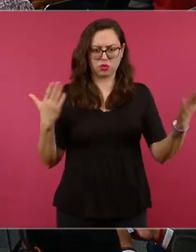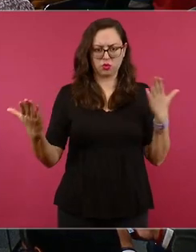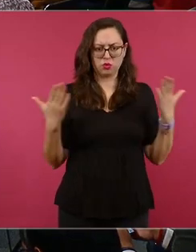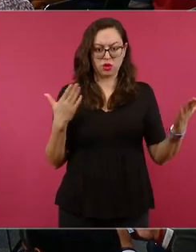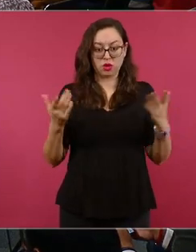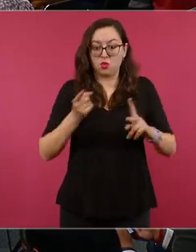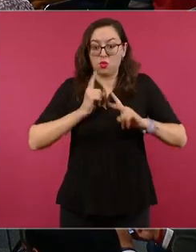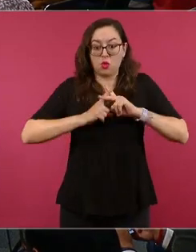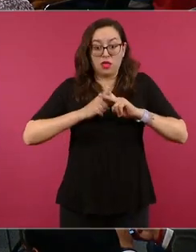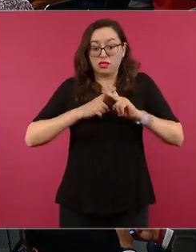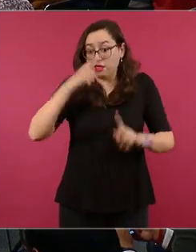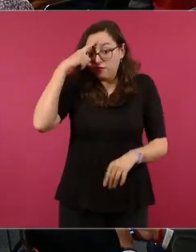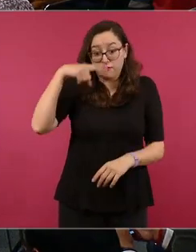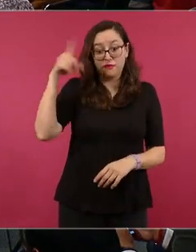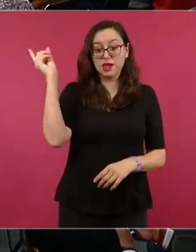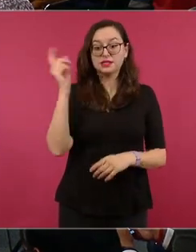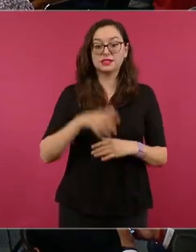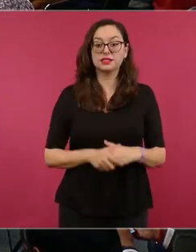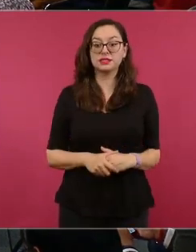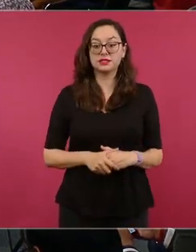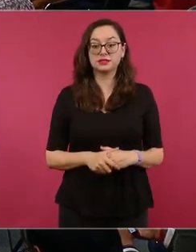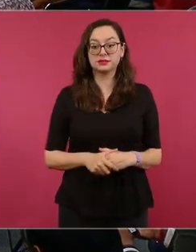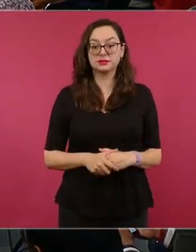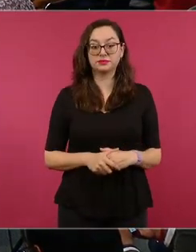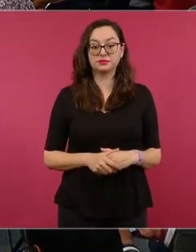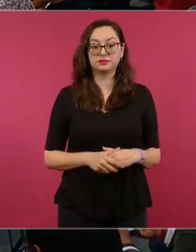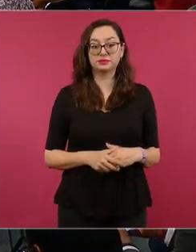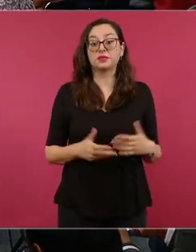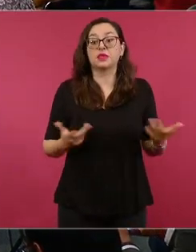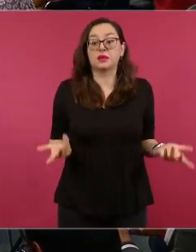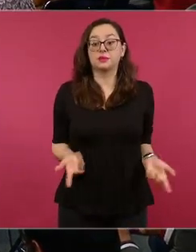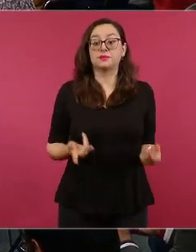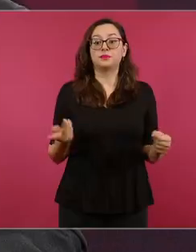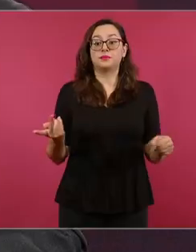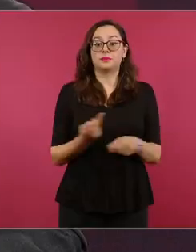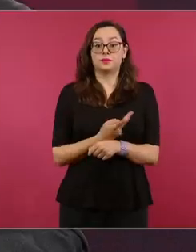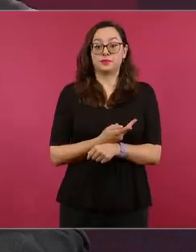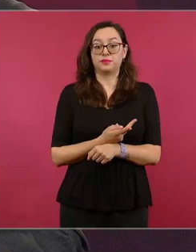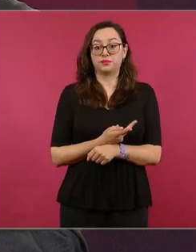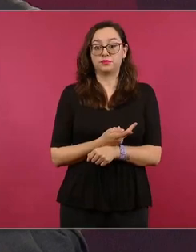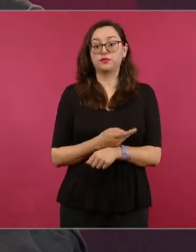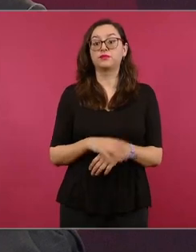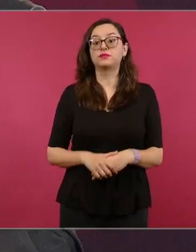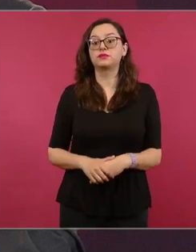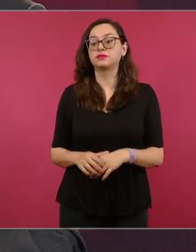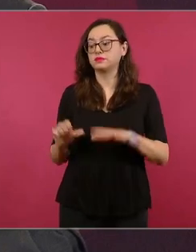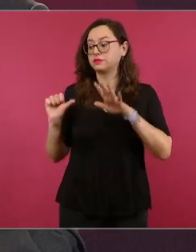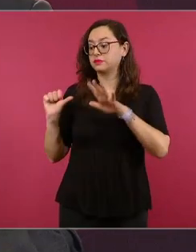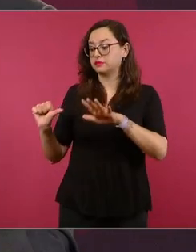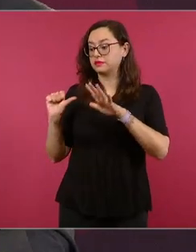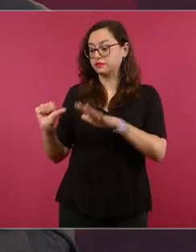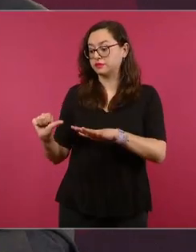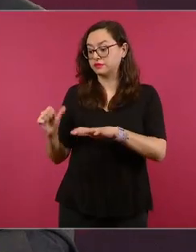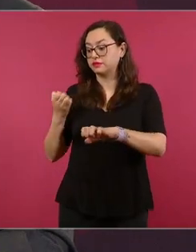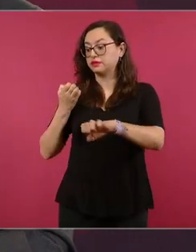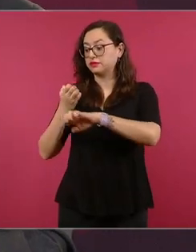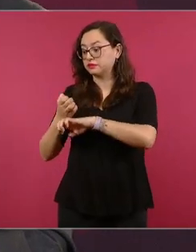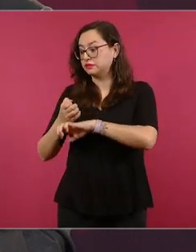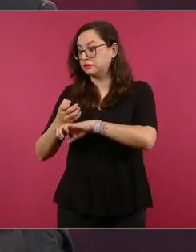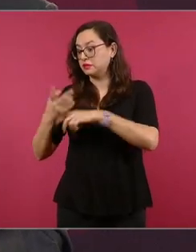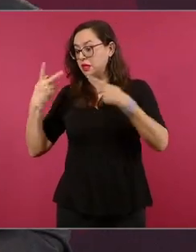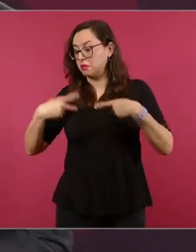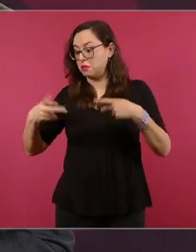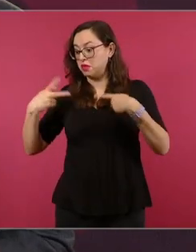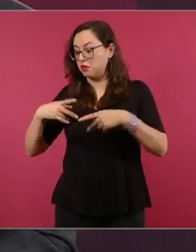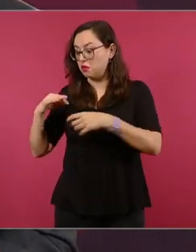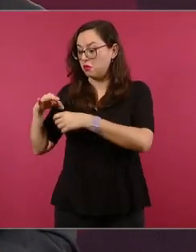gané. Pues resulta que yo gano en 16 estados que tienen 10 millones de